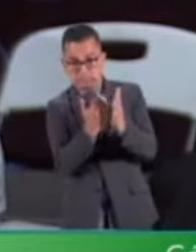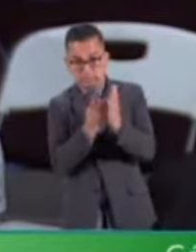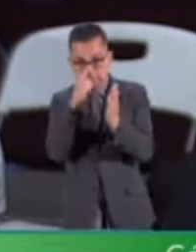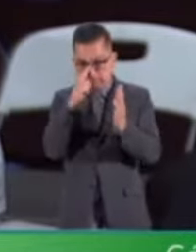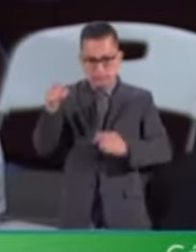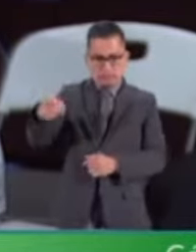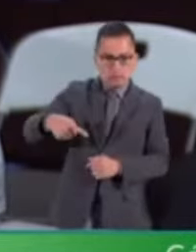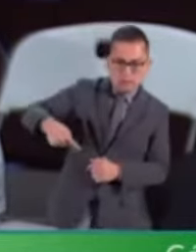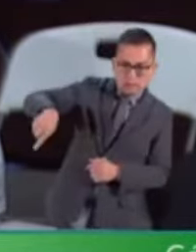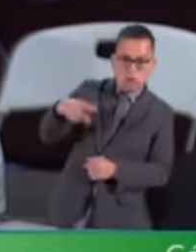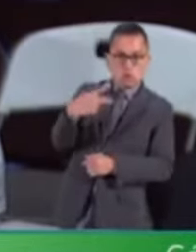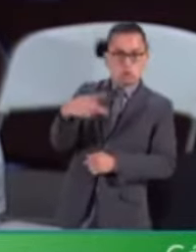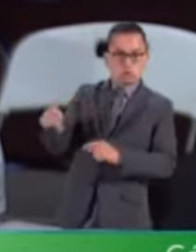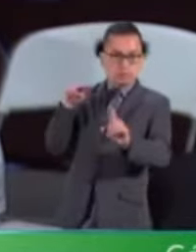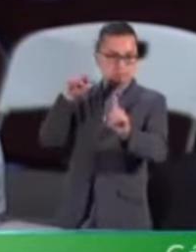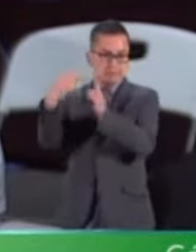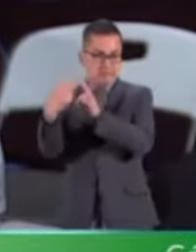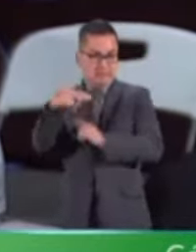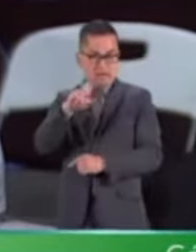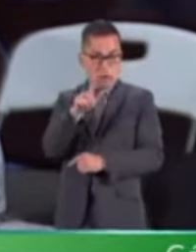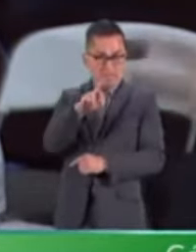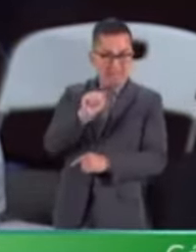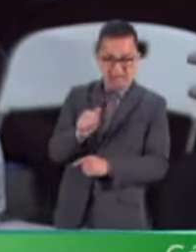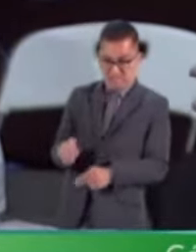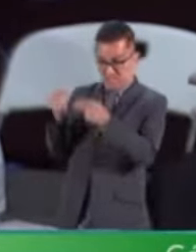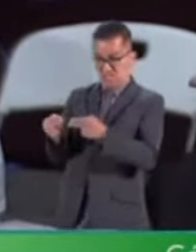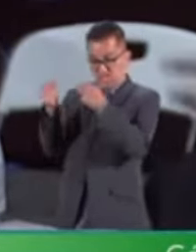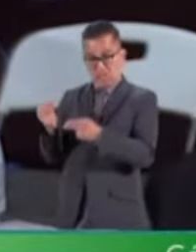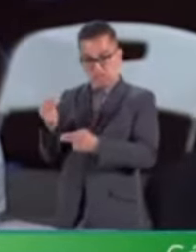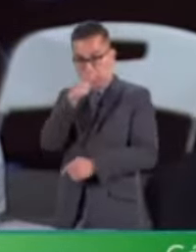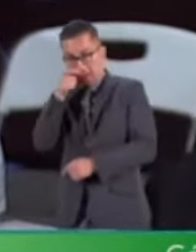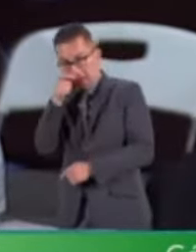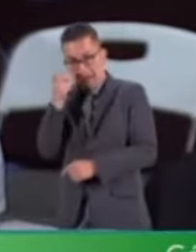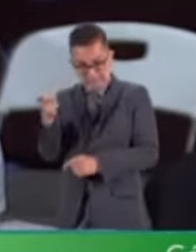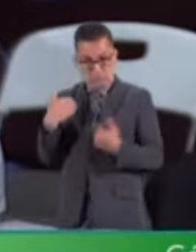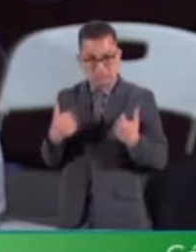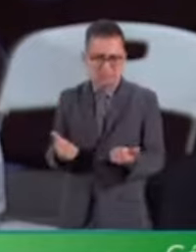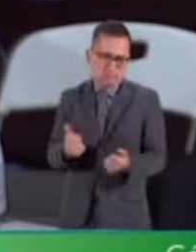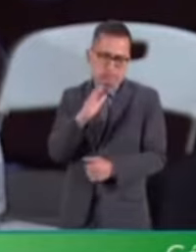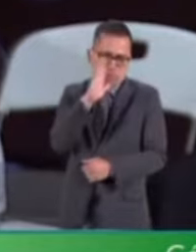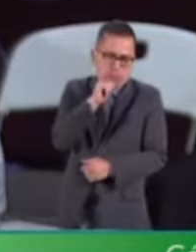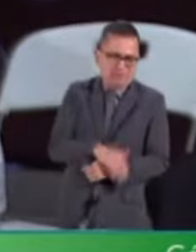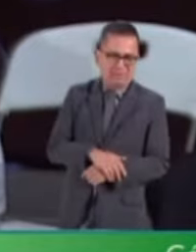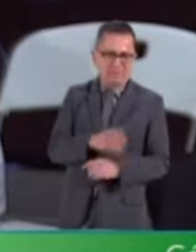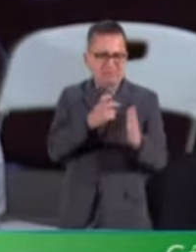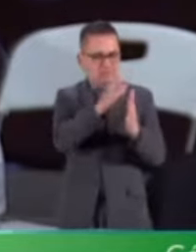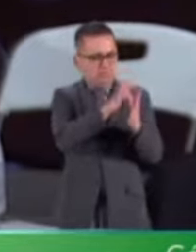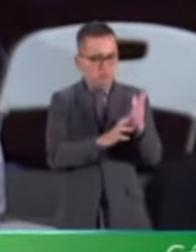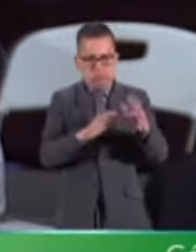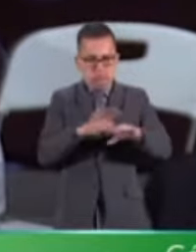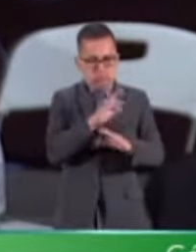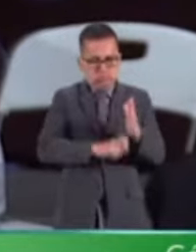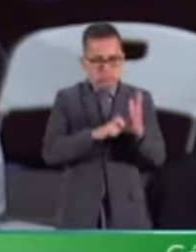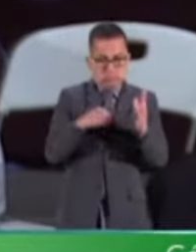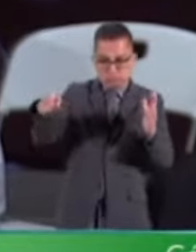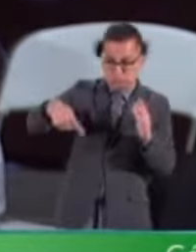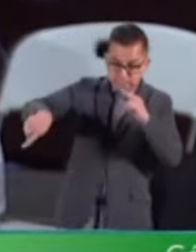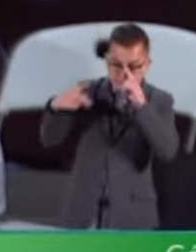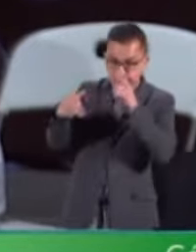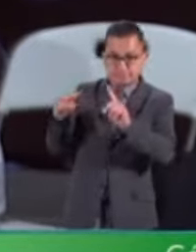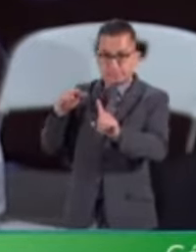mentales neoliberales. No puede explicarse esta reforma a partir de esos